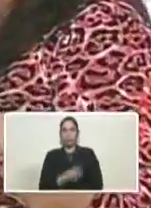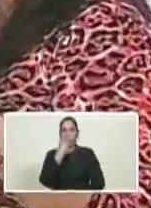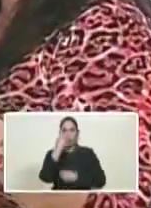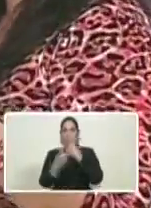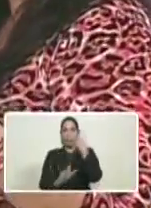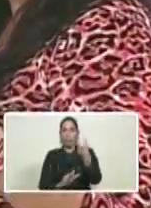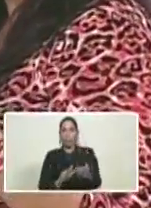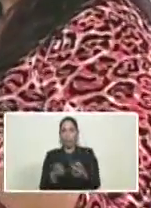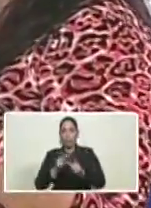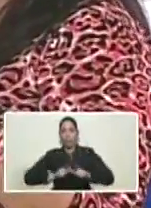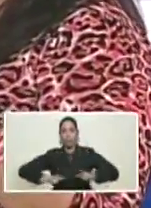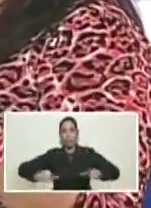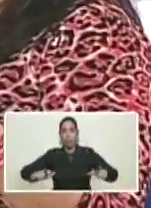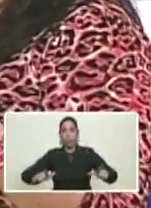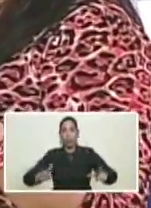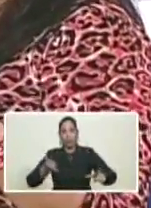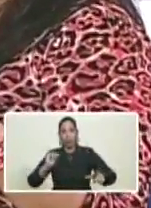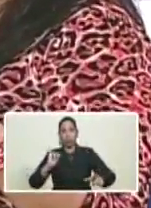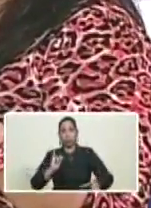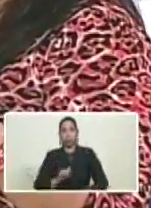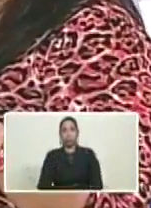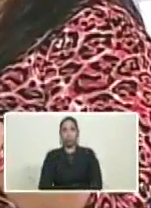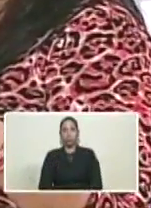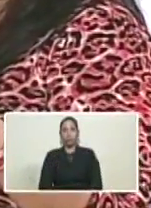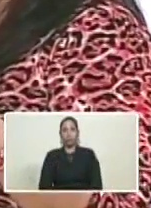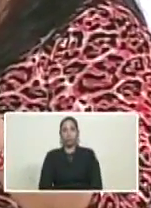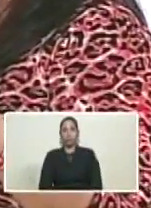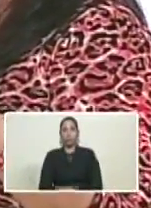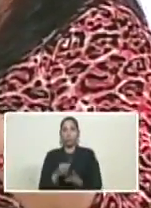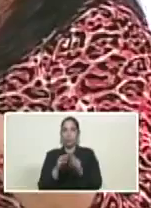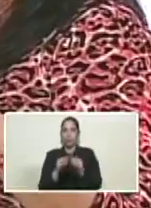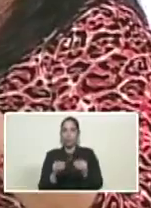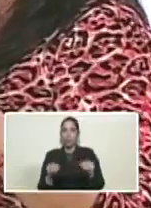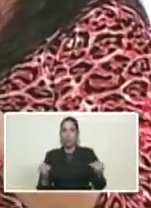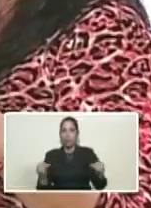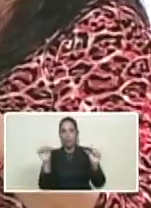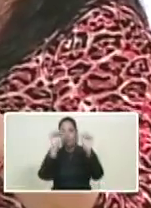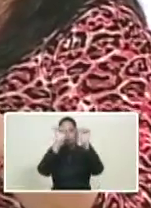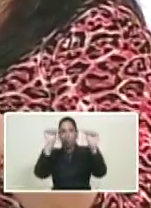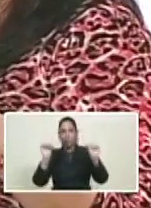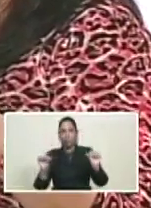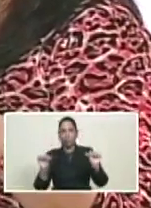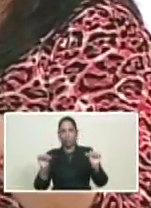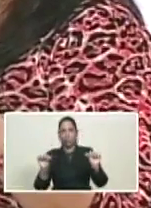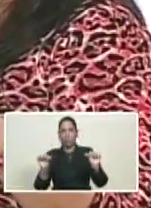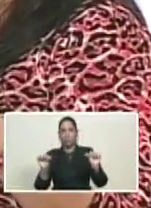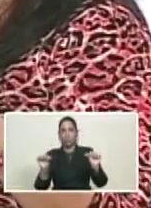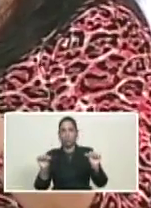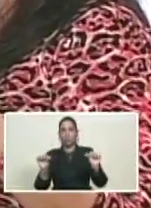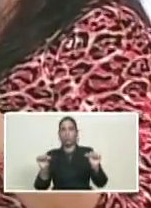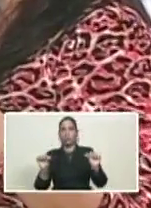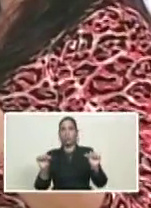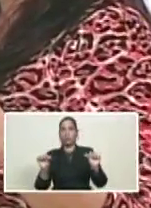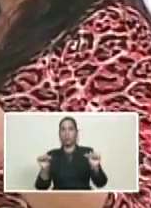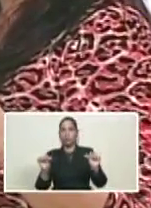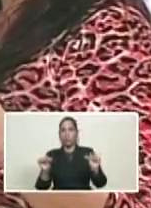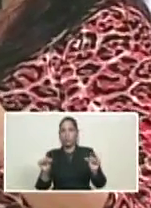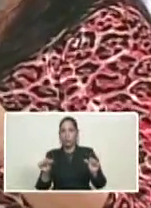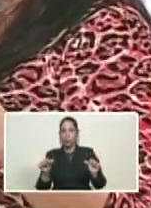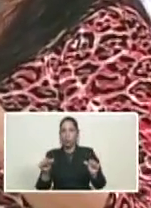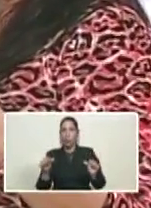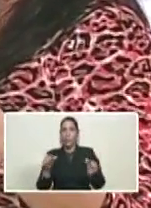Visualizando espacios ya existentes dentro del área territorial y que el sistema de